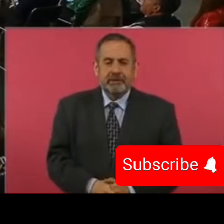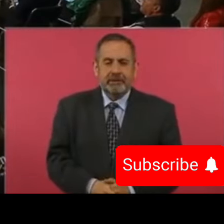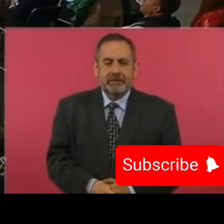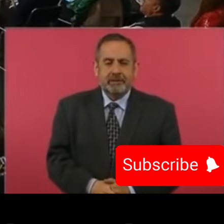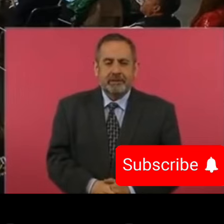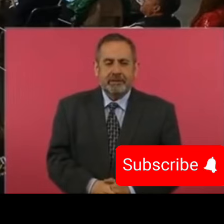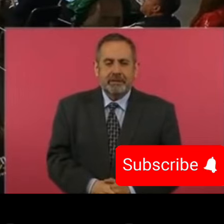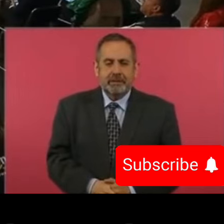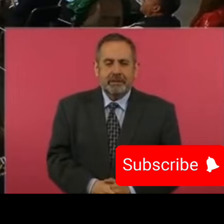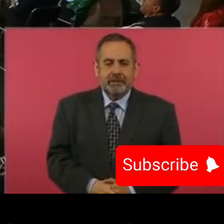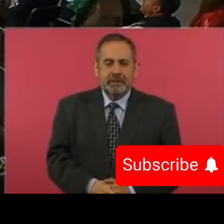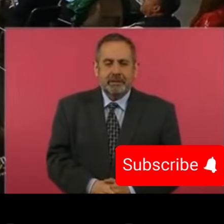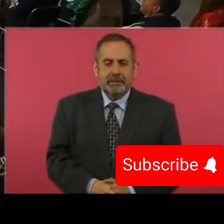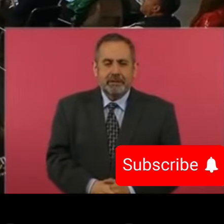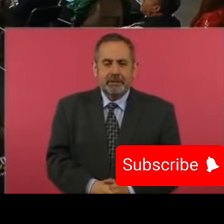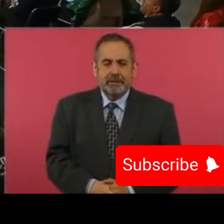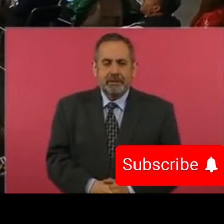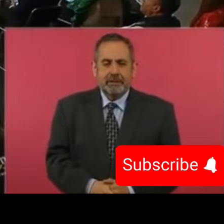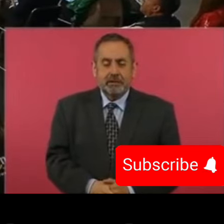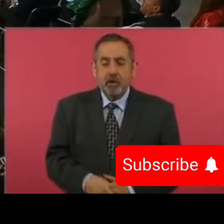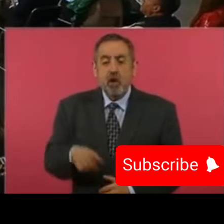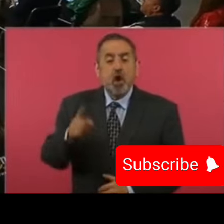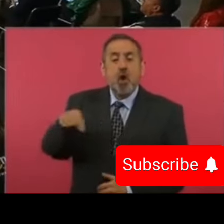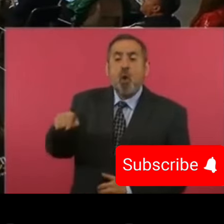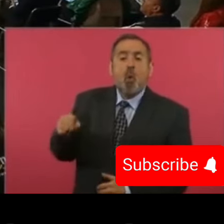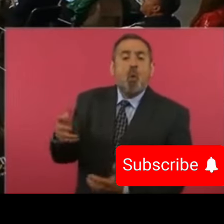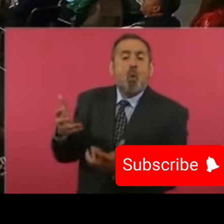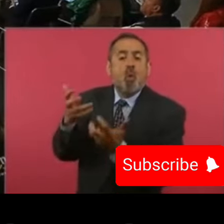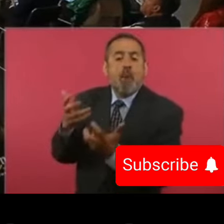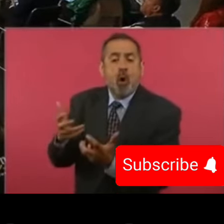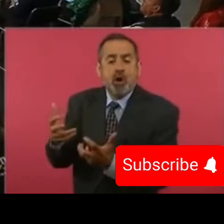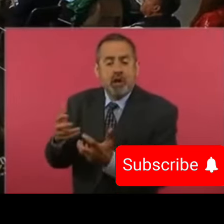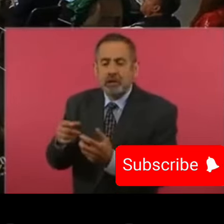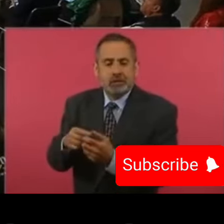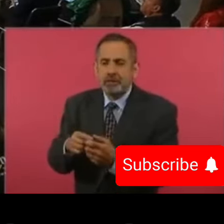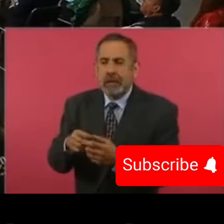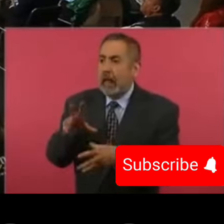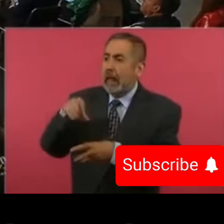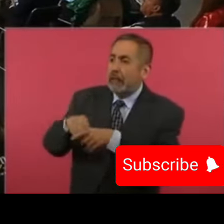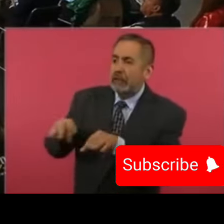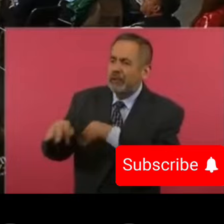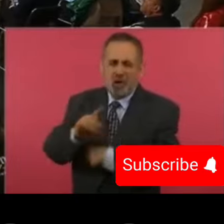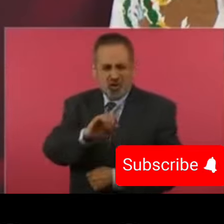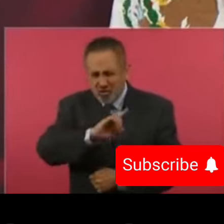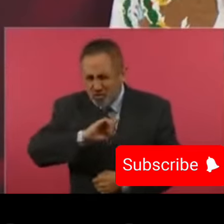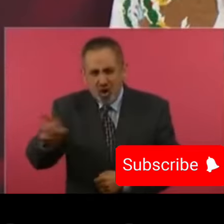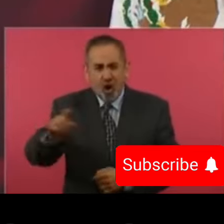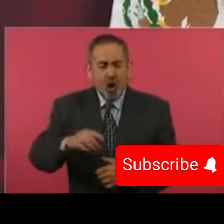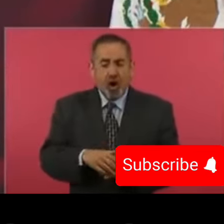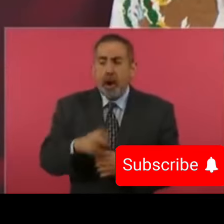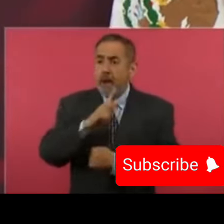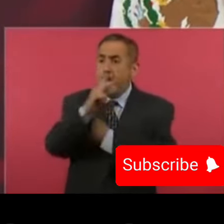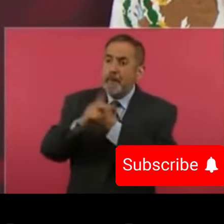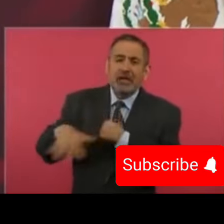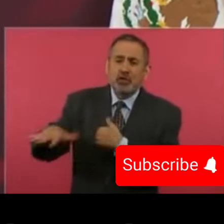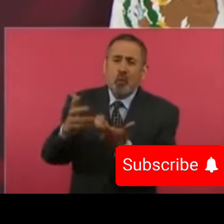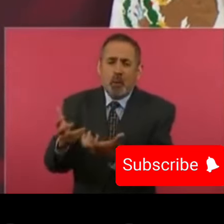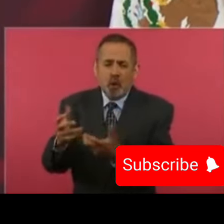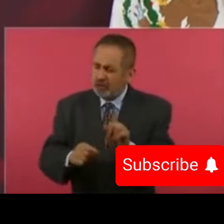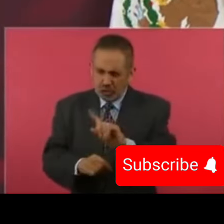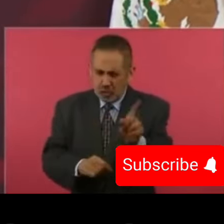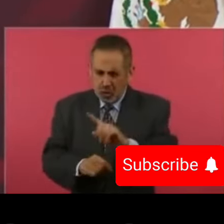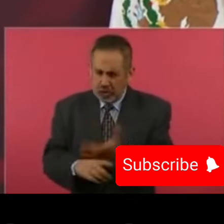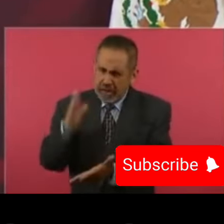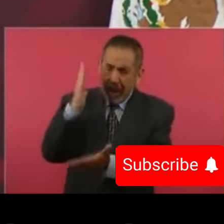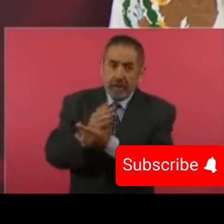asunto eso de que los huevones no caben en el gobierno y tampoco en el país Ya se acabó que